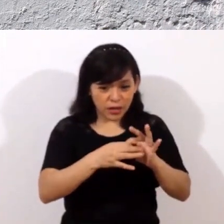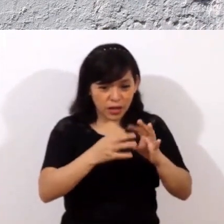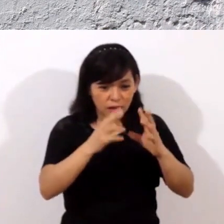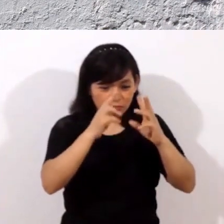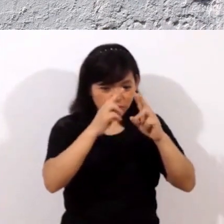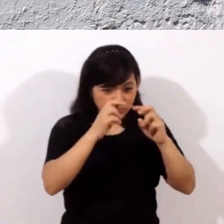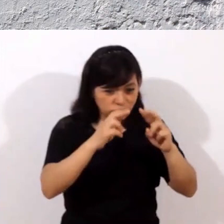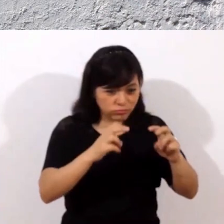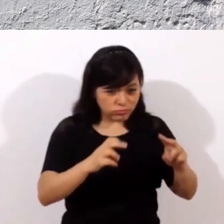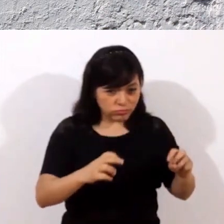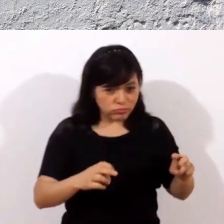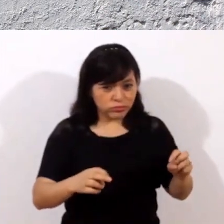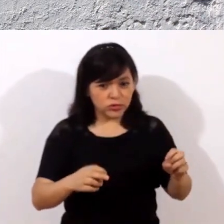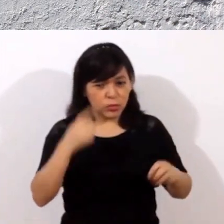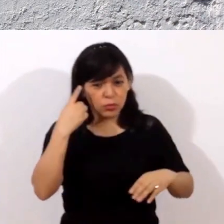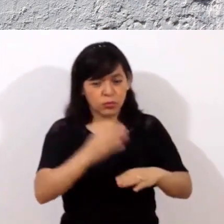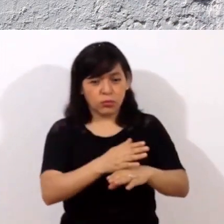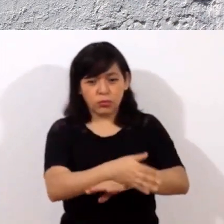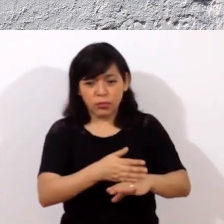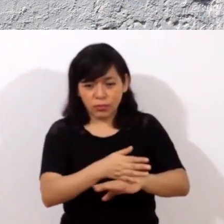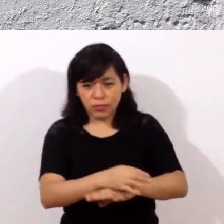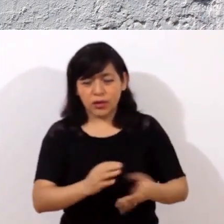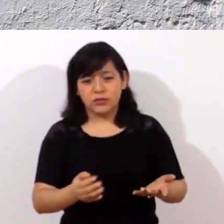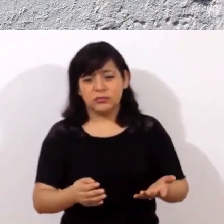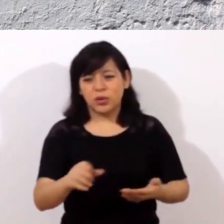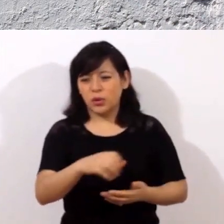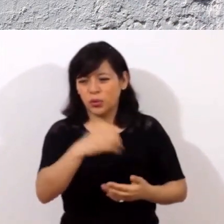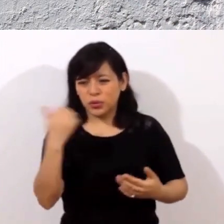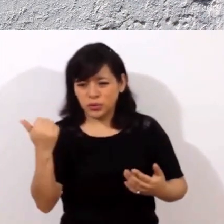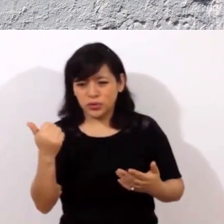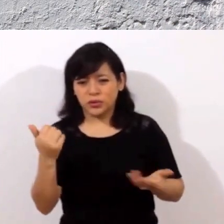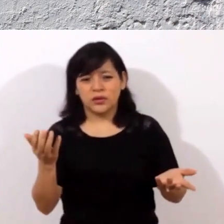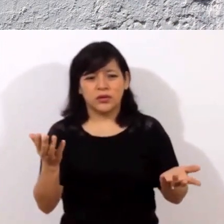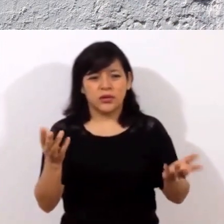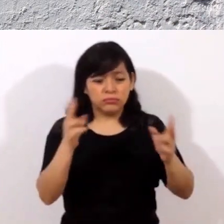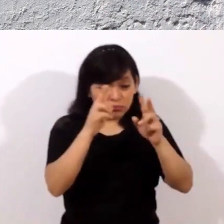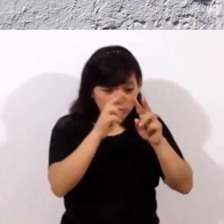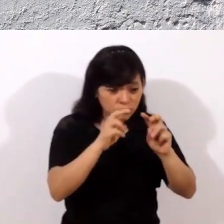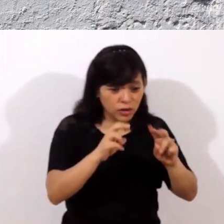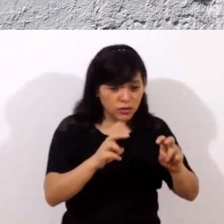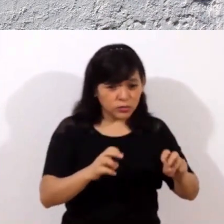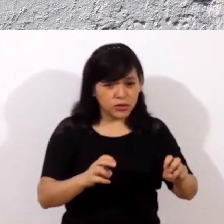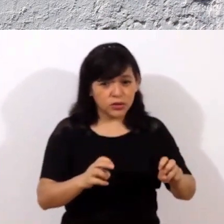a la velomancia. Bueno, la velomancia no es otra cosa que la adivinación por medio de saetas.